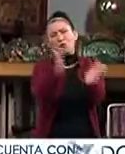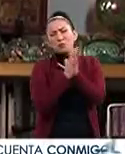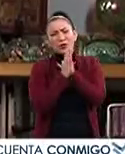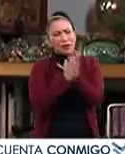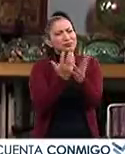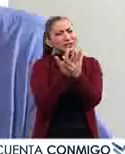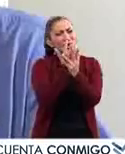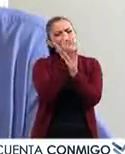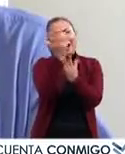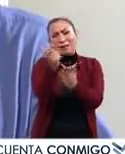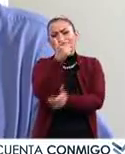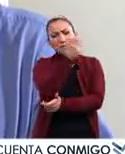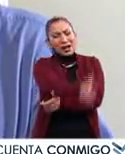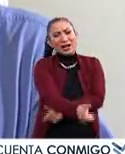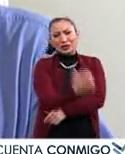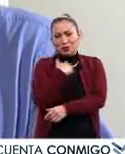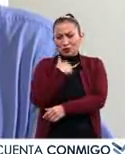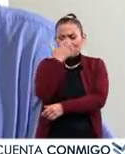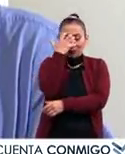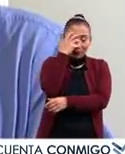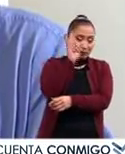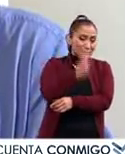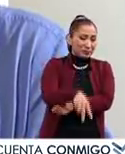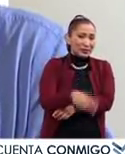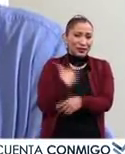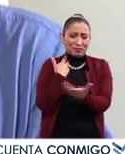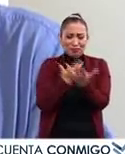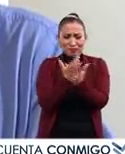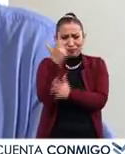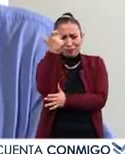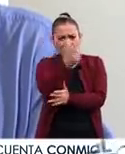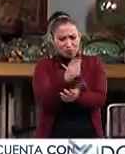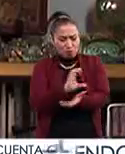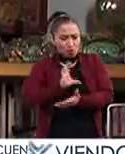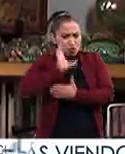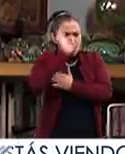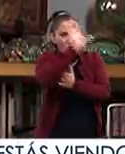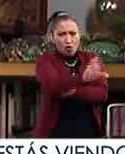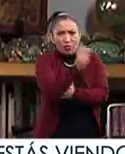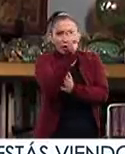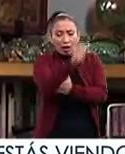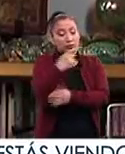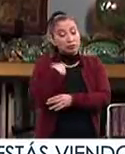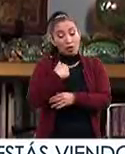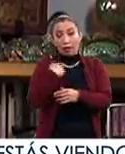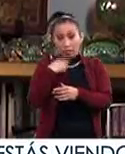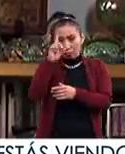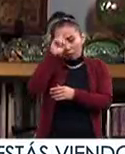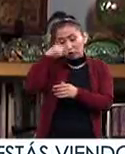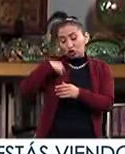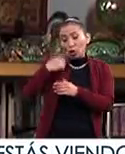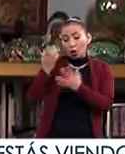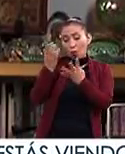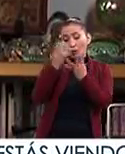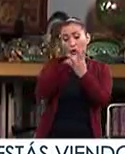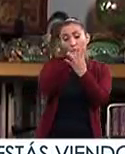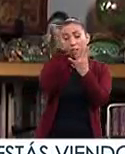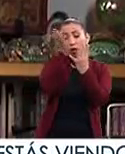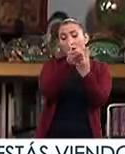muy exagerados. Yo me muero de vergüenza. Y ya propuse reducir mi salario a la 4ª parte.